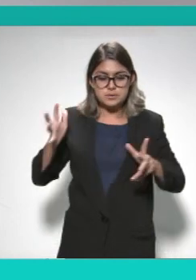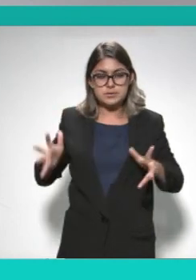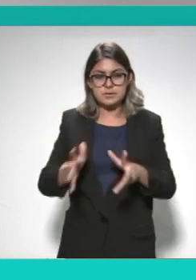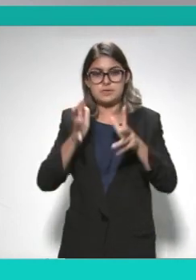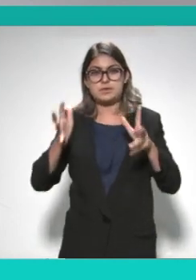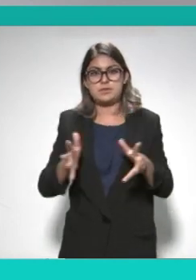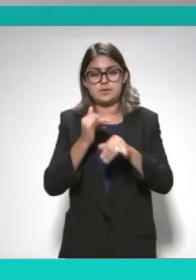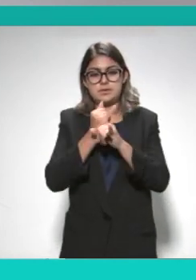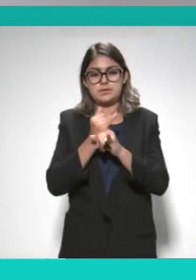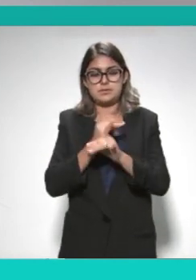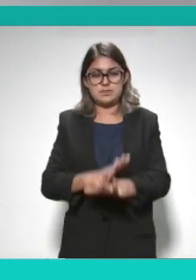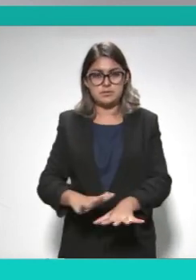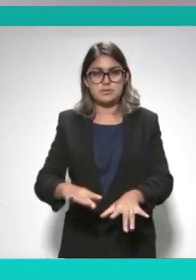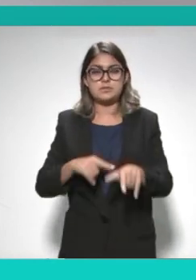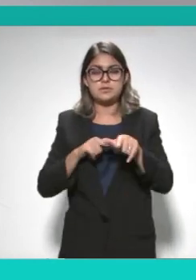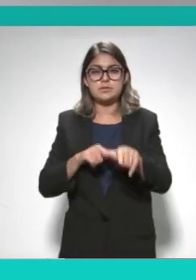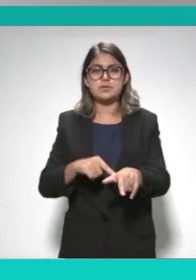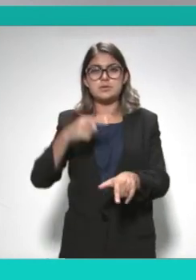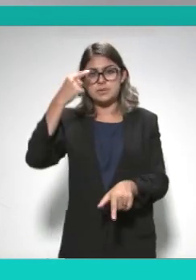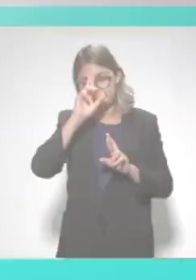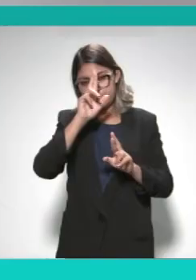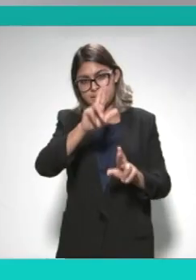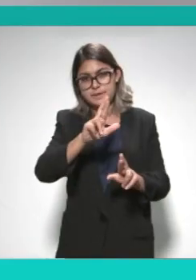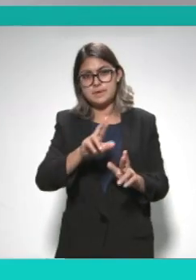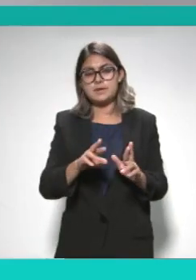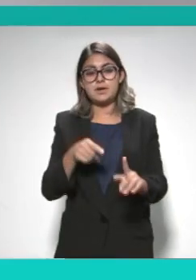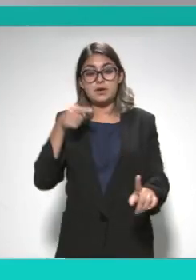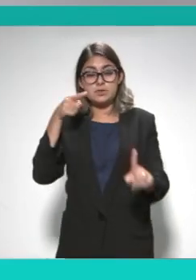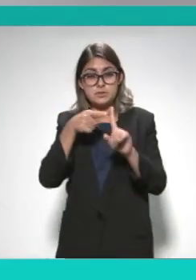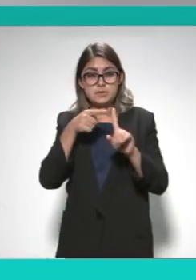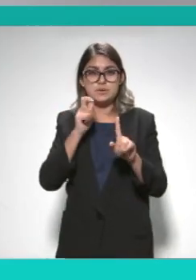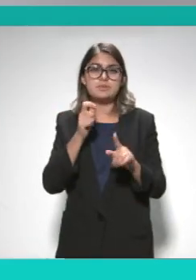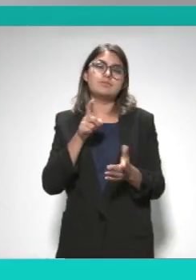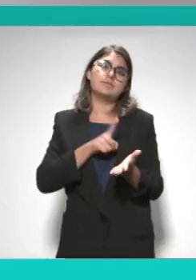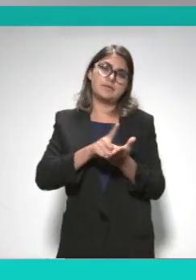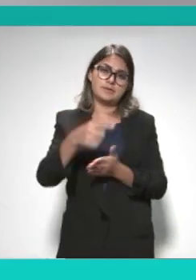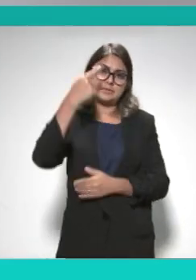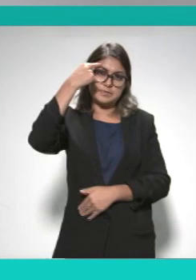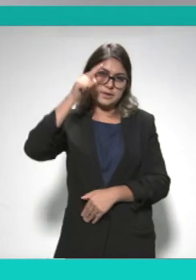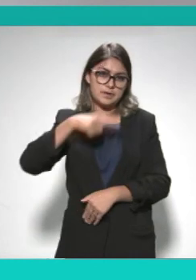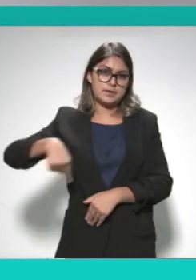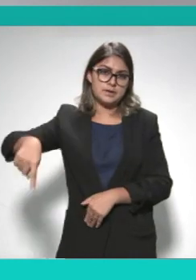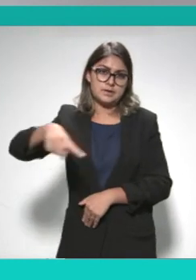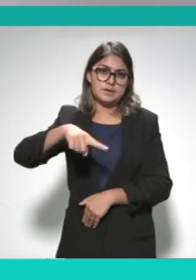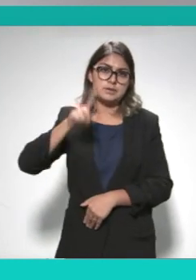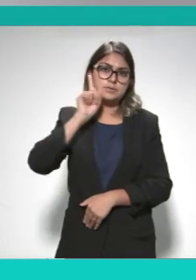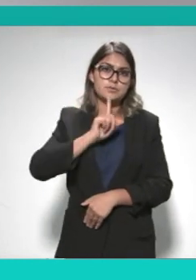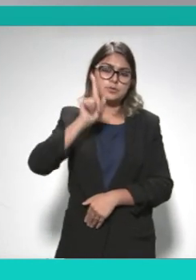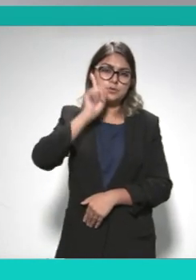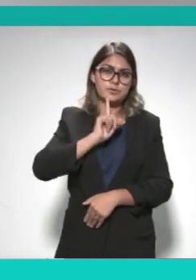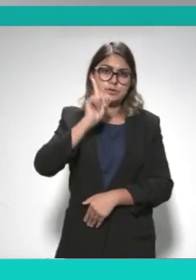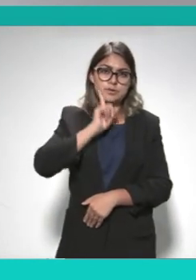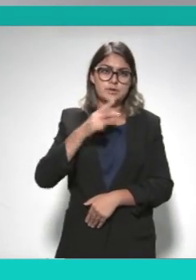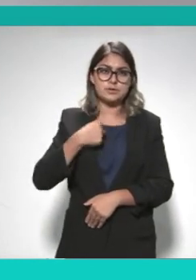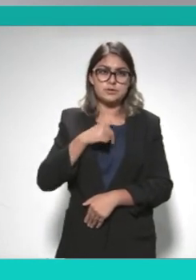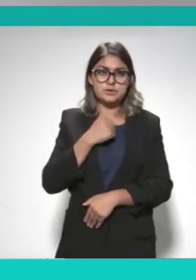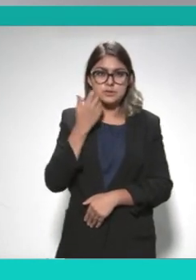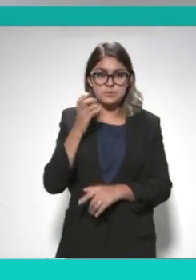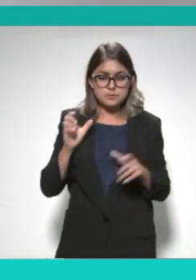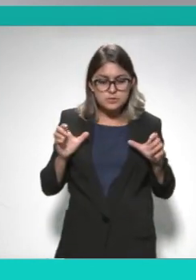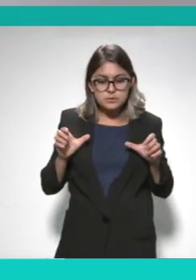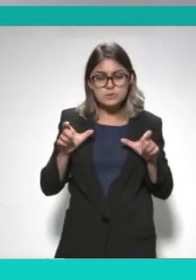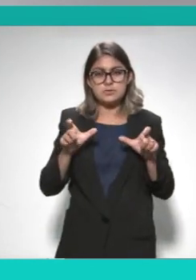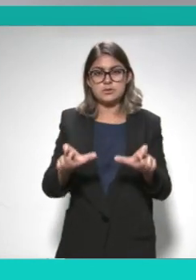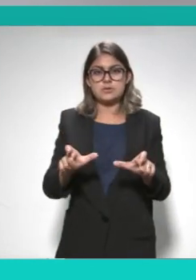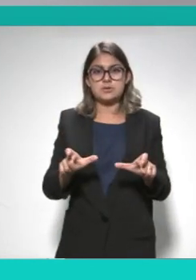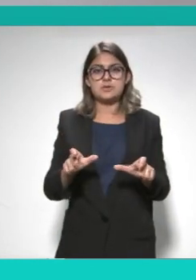información como una vía para el ejercicio de otros derechos. Por ello, es necesario seguir velando por la promoción de la participación informada